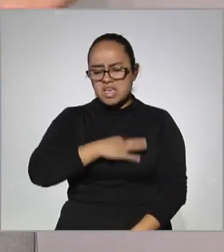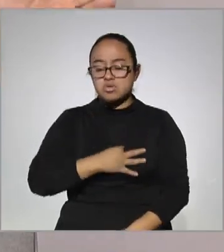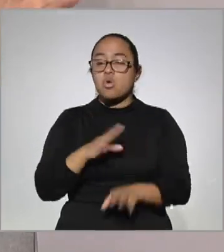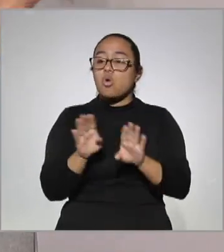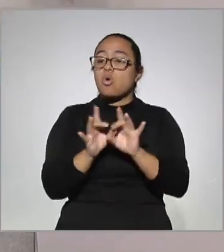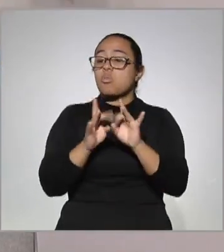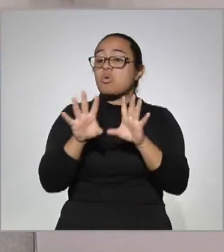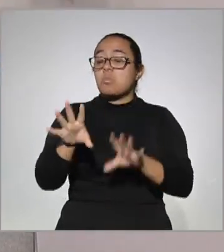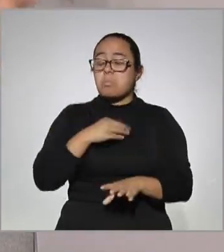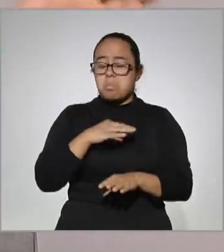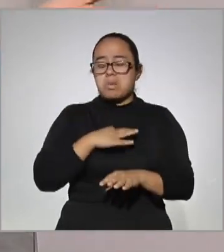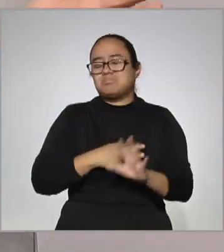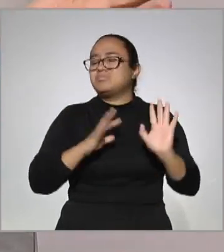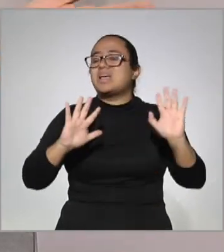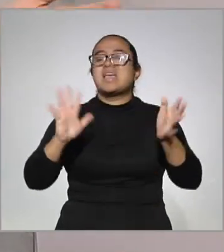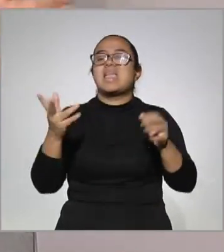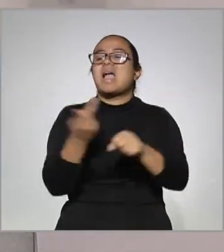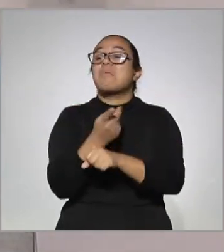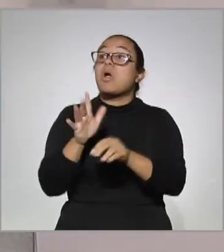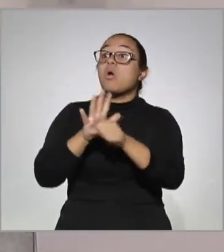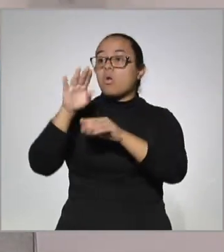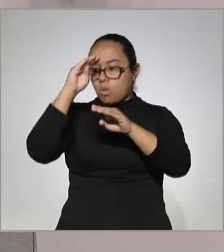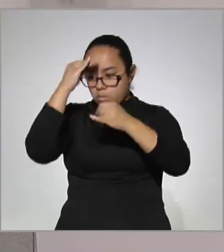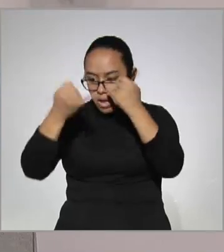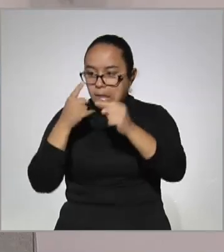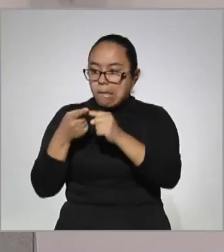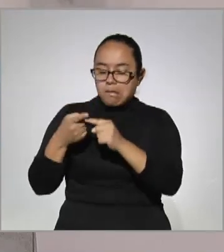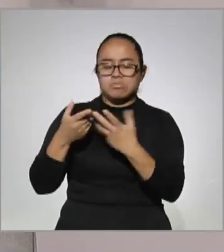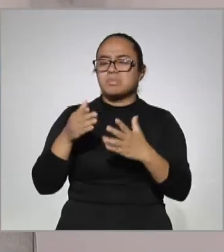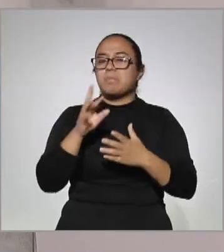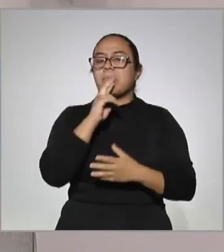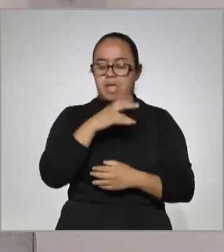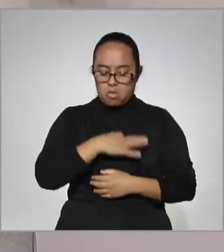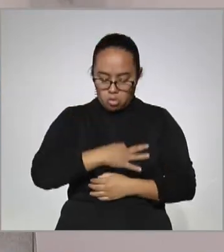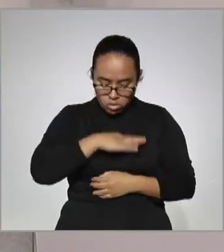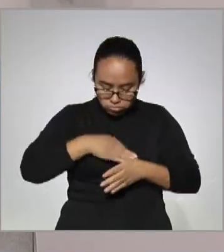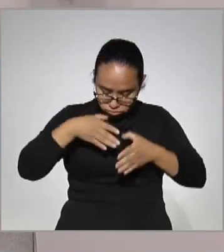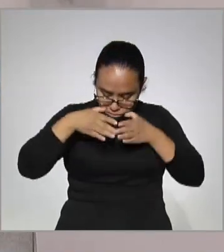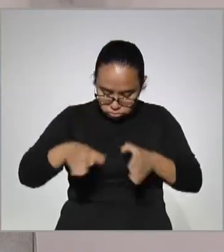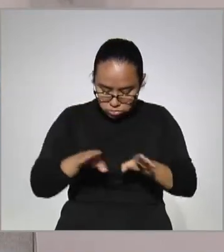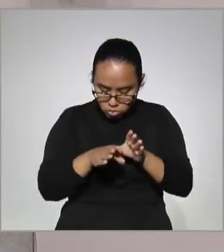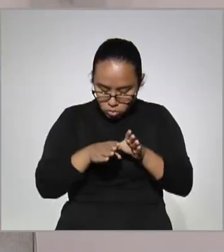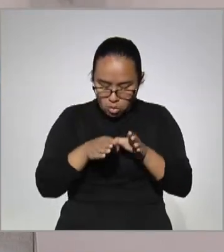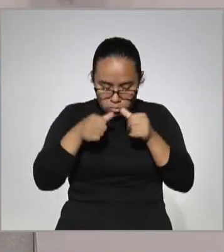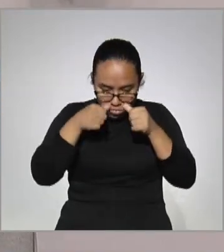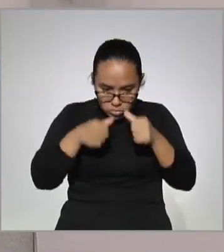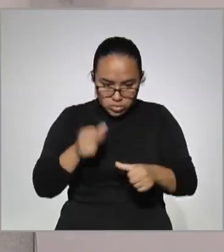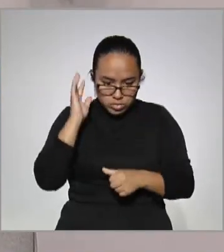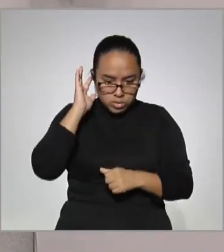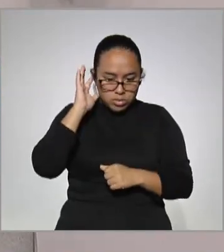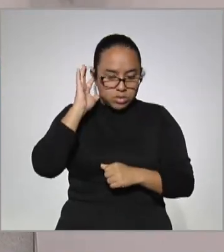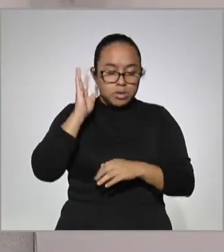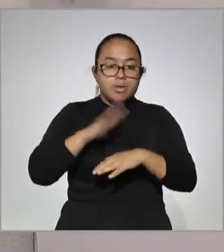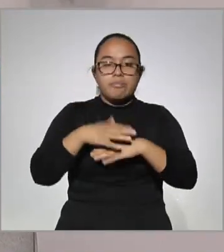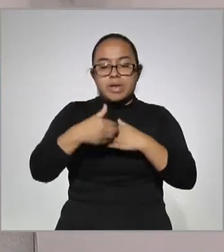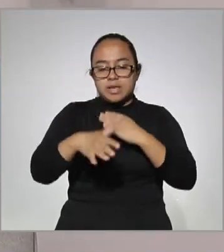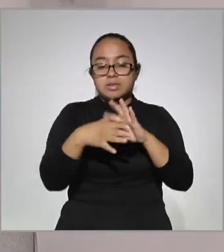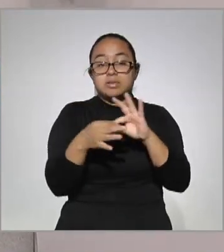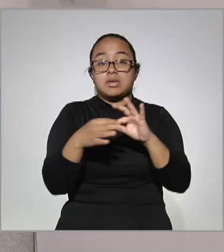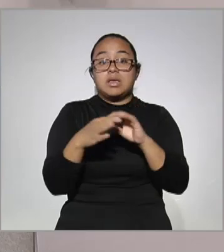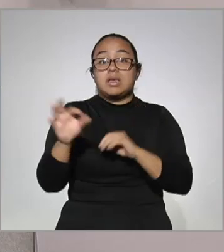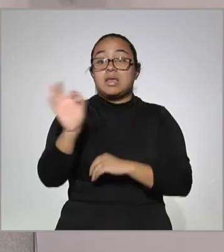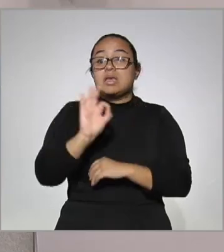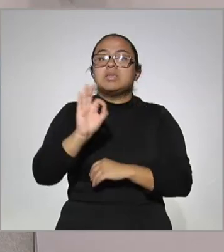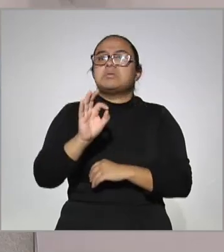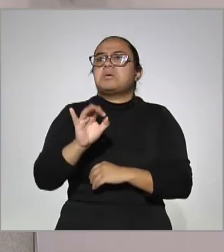Pues ya la adquiriste, ya pasó. Ahora, ¿qué vas a hacer sobre eso? Pero más adelante te vamos a enseñar que probablemente no la